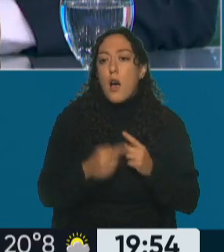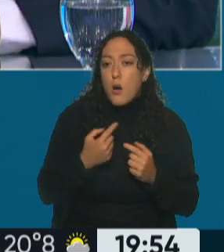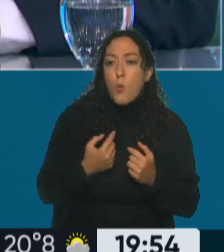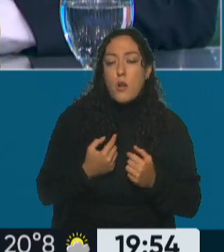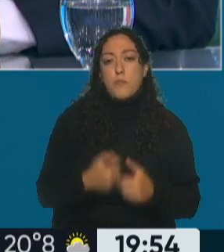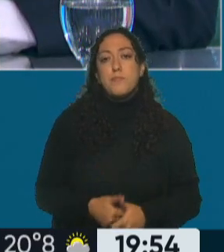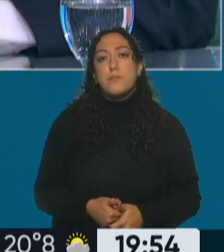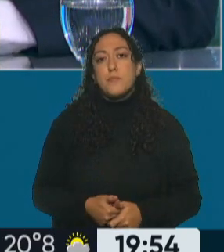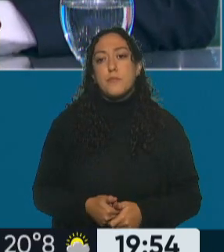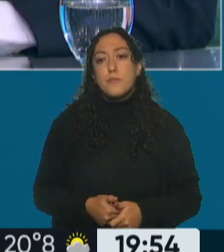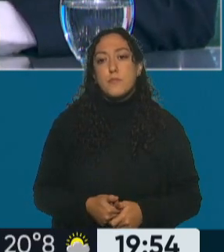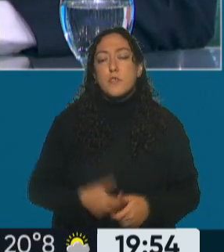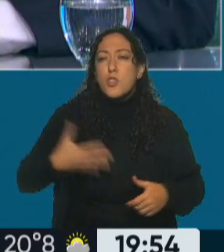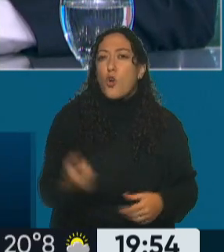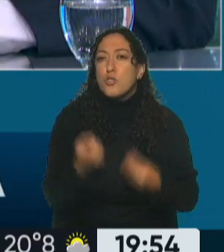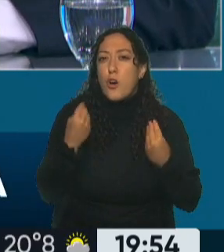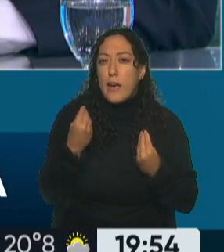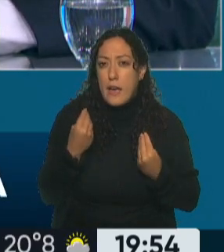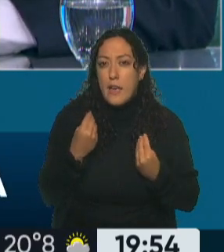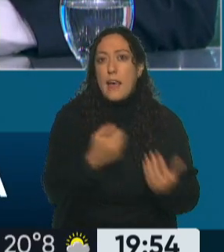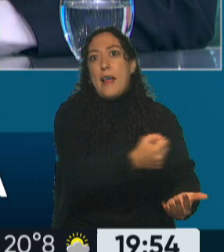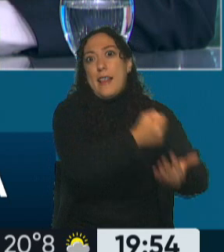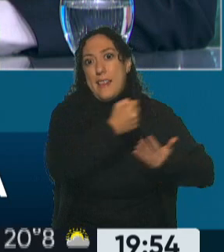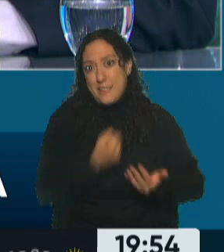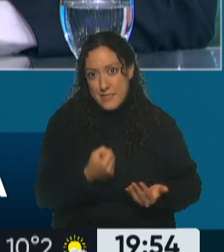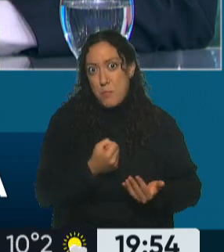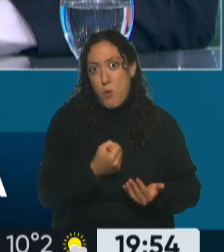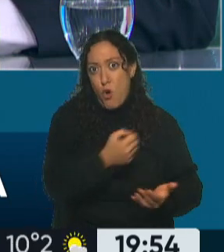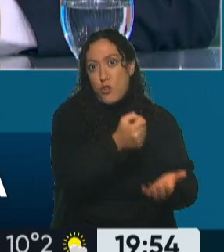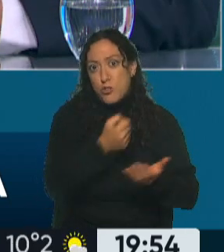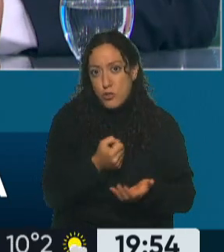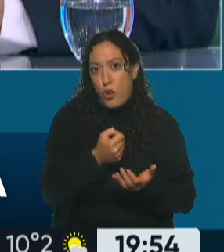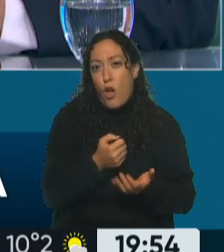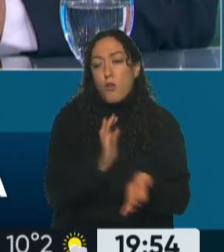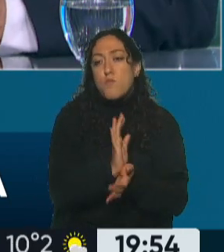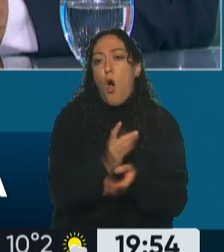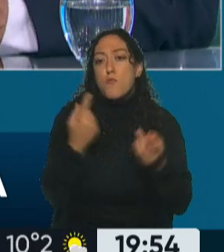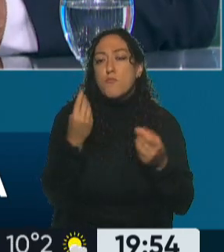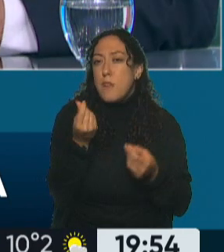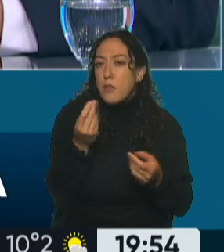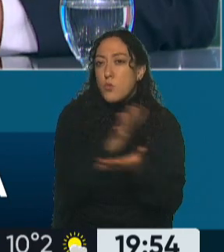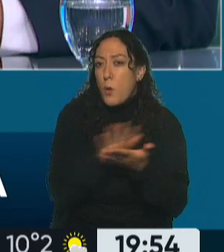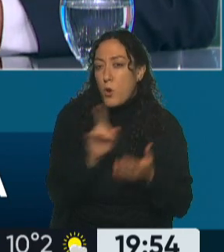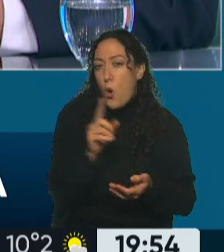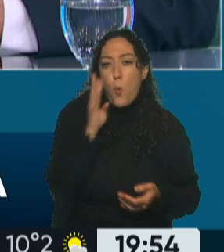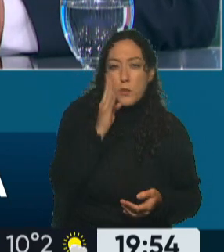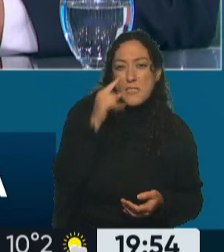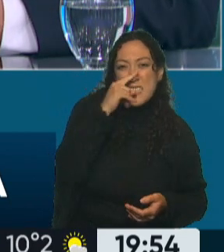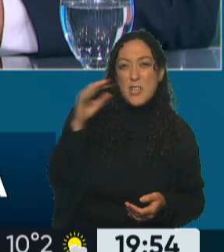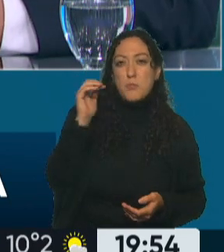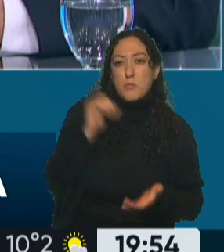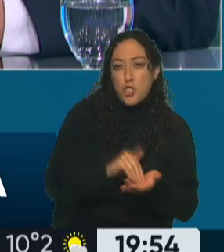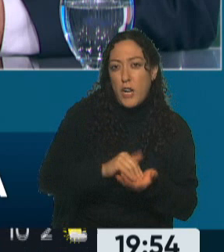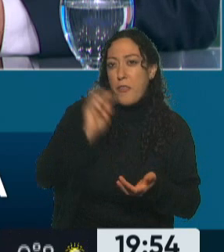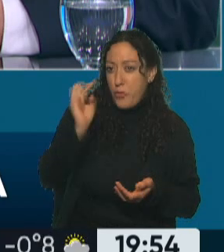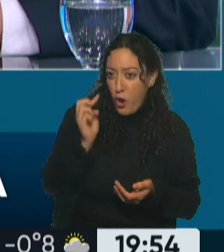es el compromiso de los desembolsos que estaban previstos originalmente. No hay fondos frescos. No hay fondos frescos porque los 4.700 millones de dólares